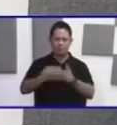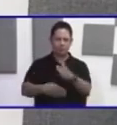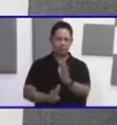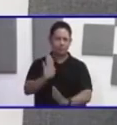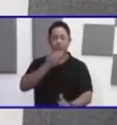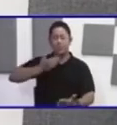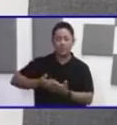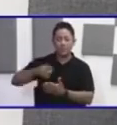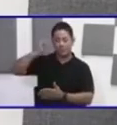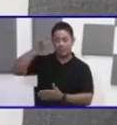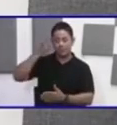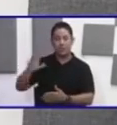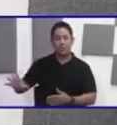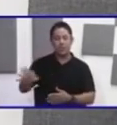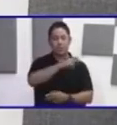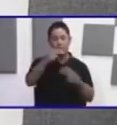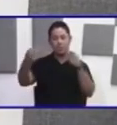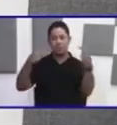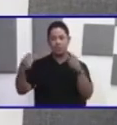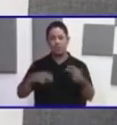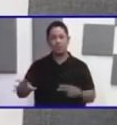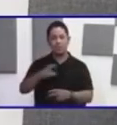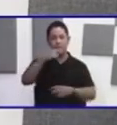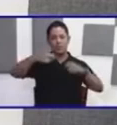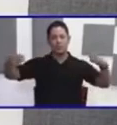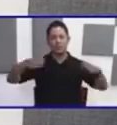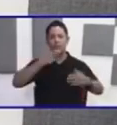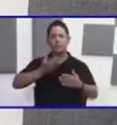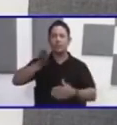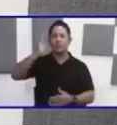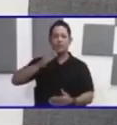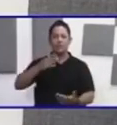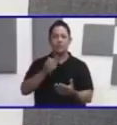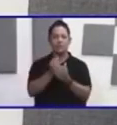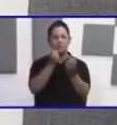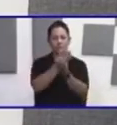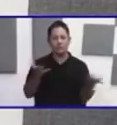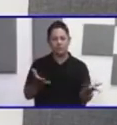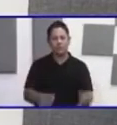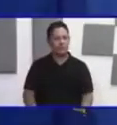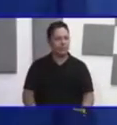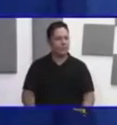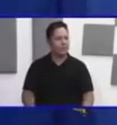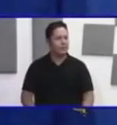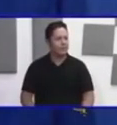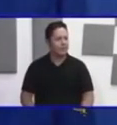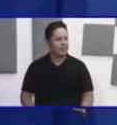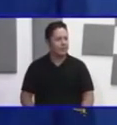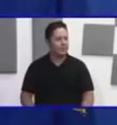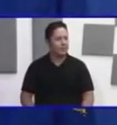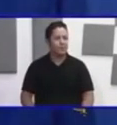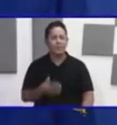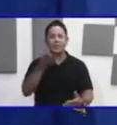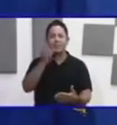señor gobernador, y a toda la teleaudiencia y a los presentes. Dios me lo bendiga. God bless you. God bless you, my deputy.